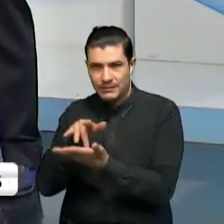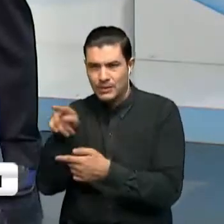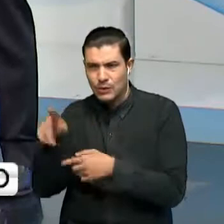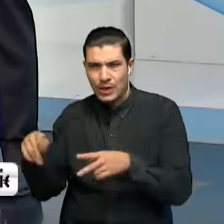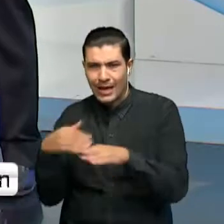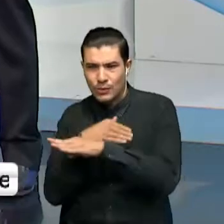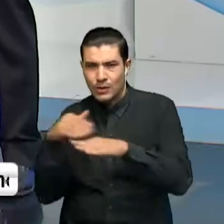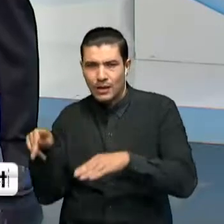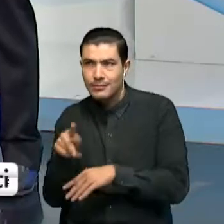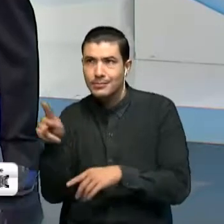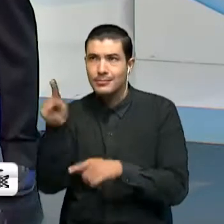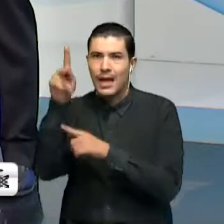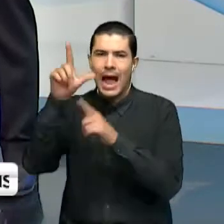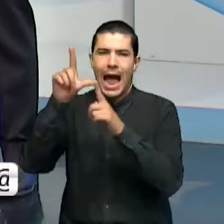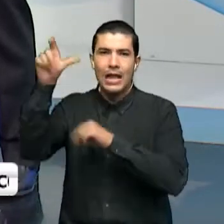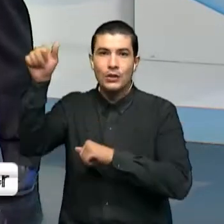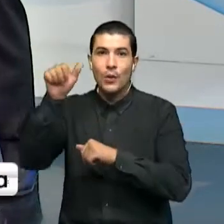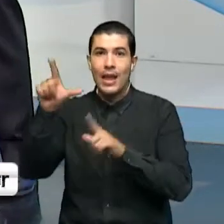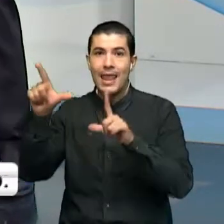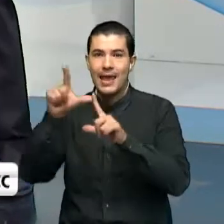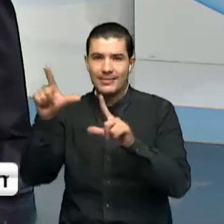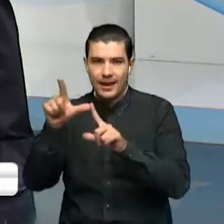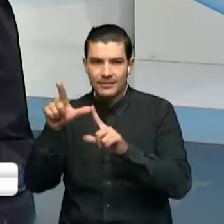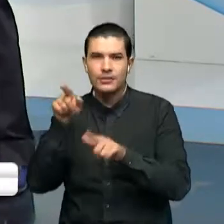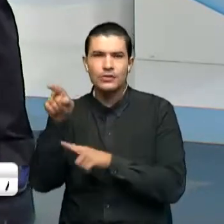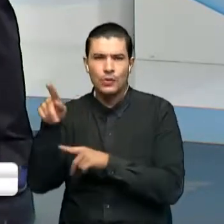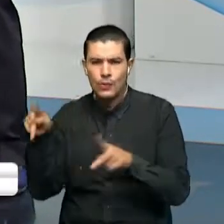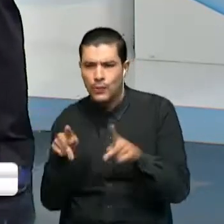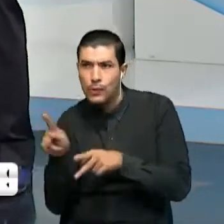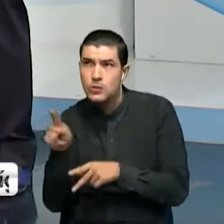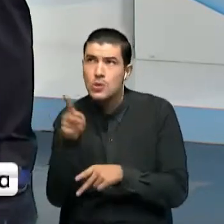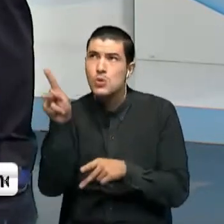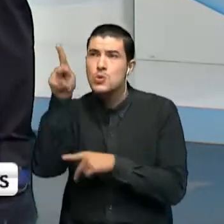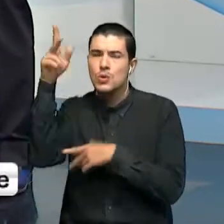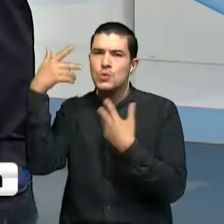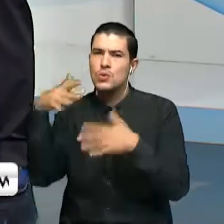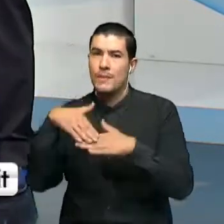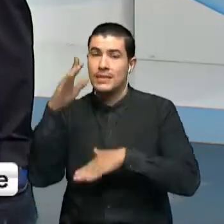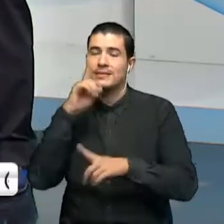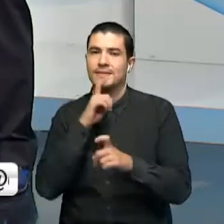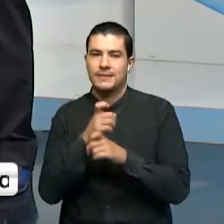despidiendo con la cámara de argemiro daza informó a mano para oriente noticias una feliz tarde para todos